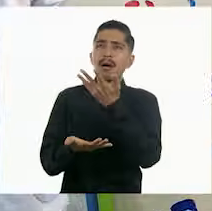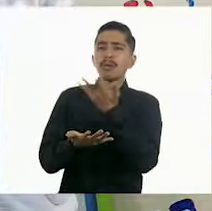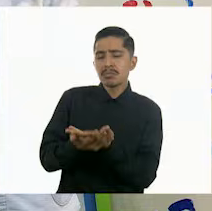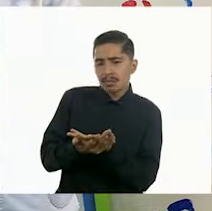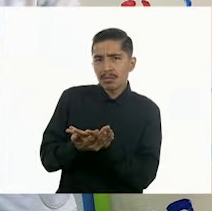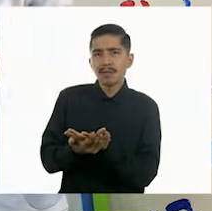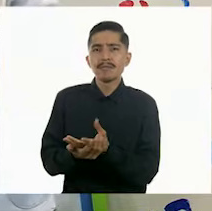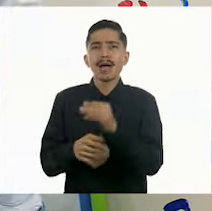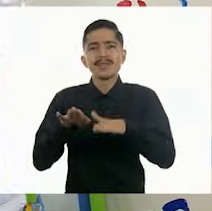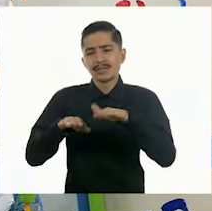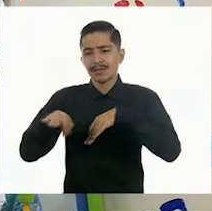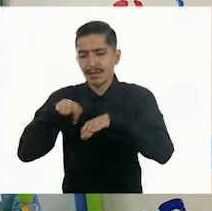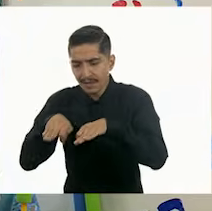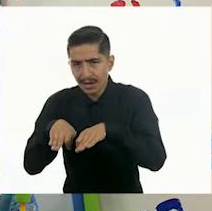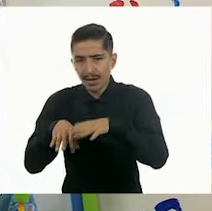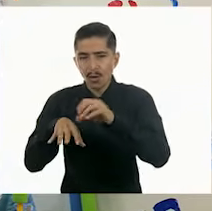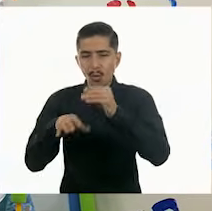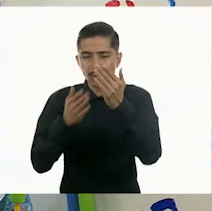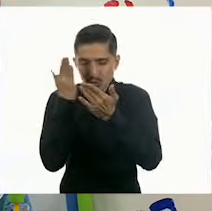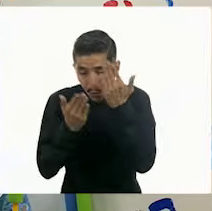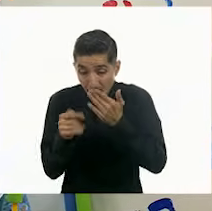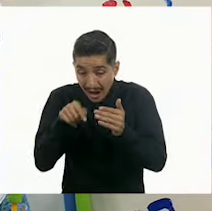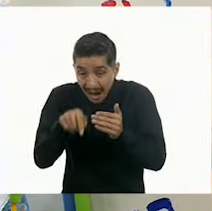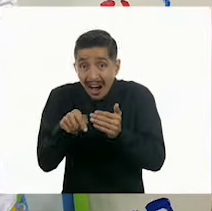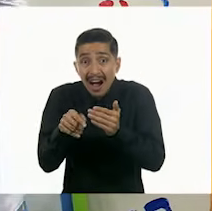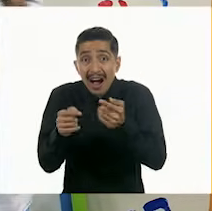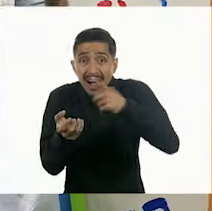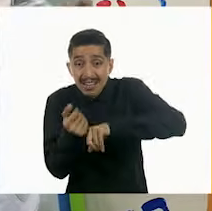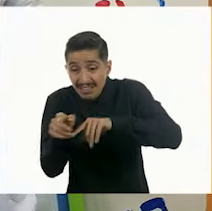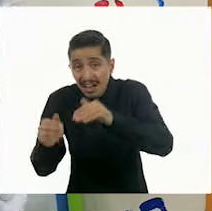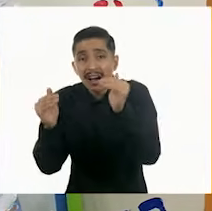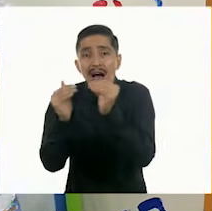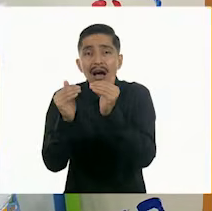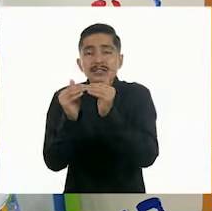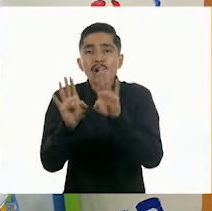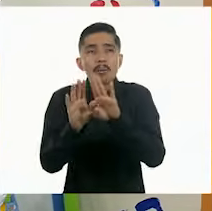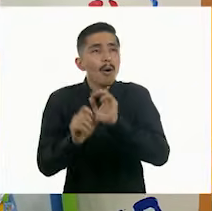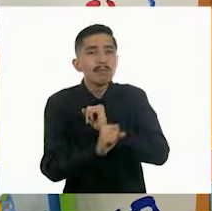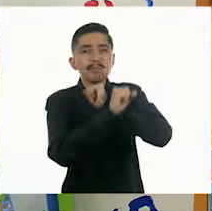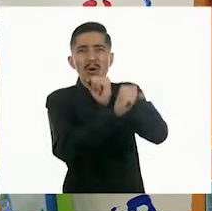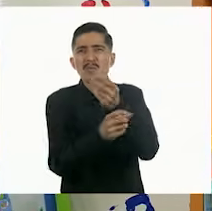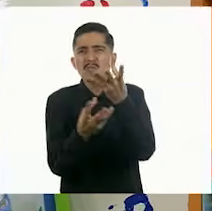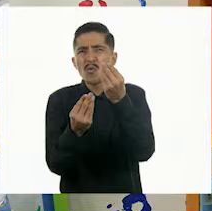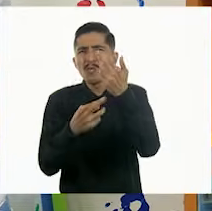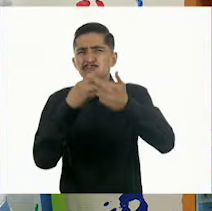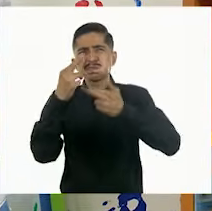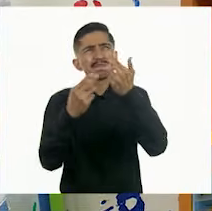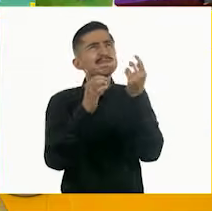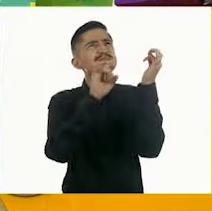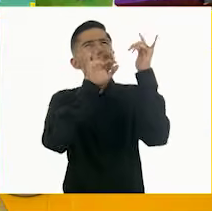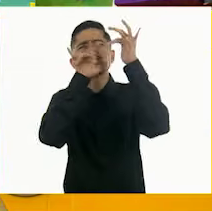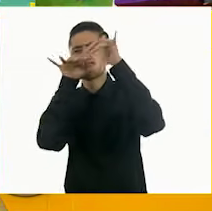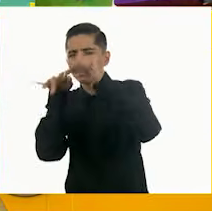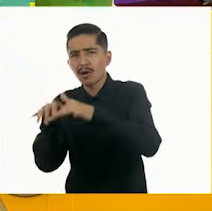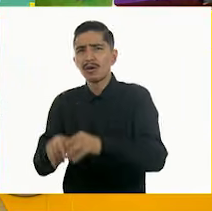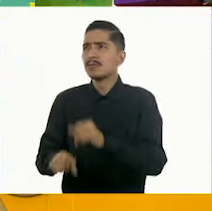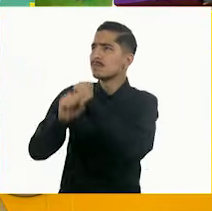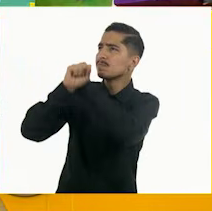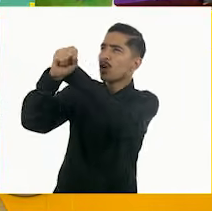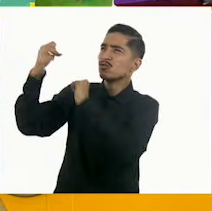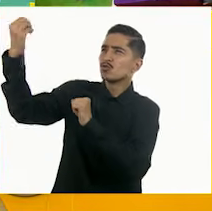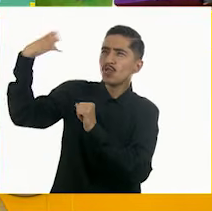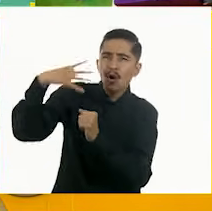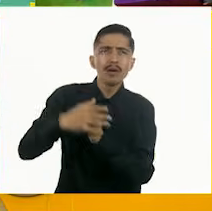Descansamos, trabajamos, estudiamos. La casa nos protege de todo el polvo. Sí. Nos protege del sol, nos protege de la